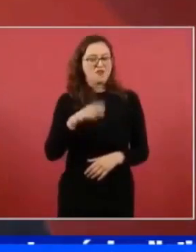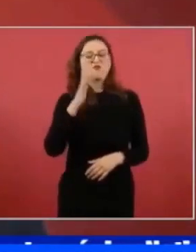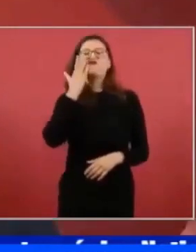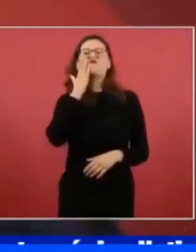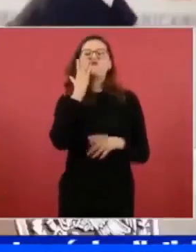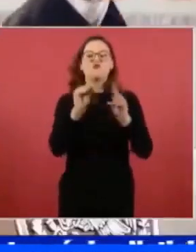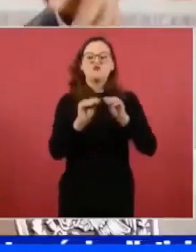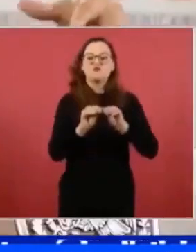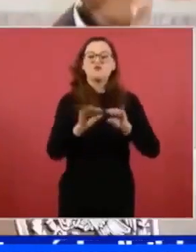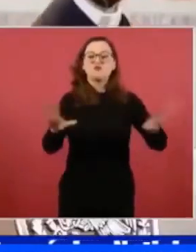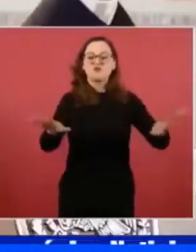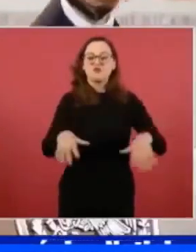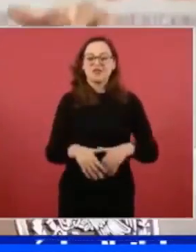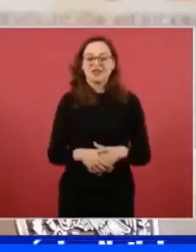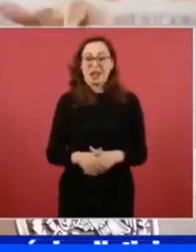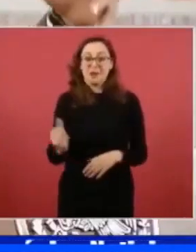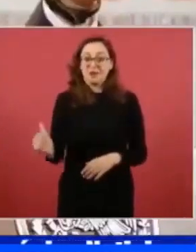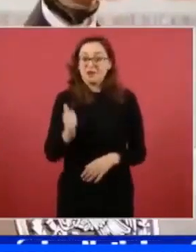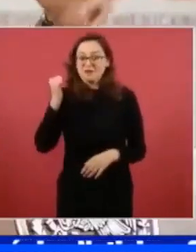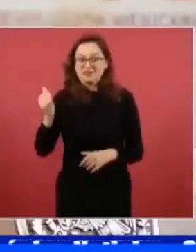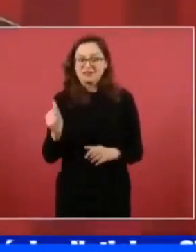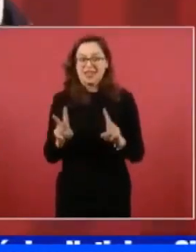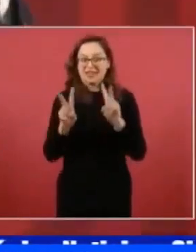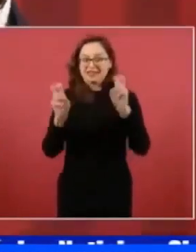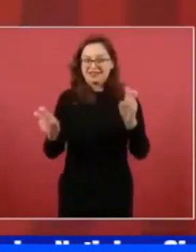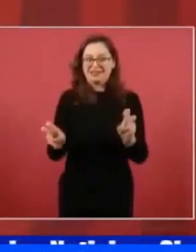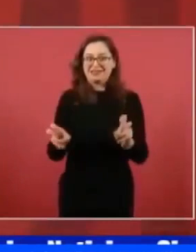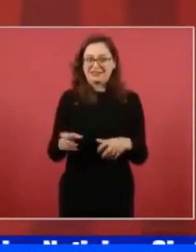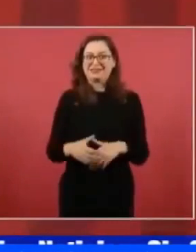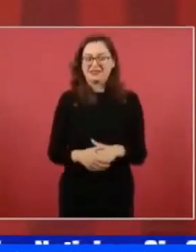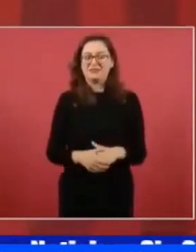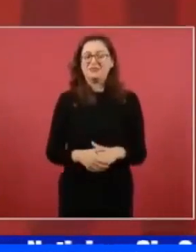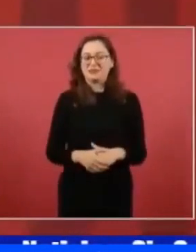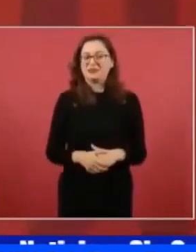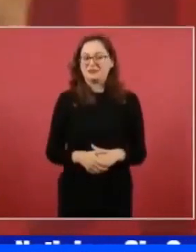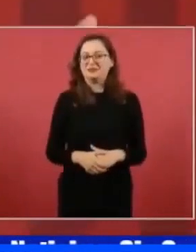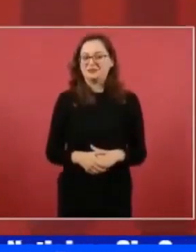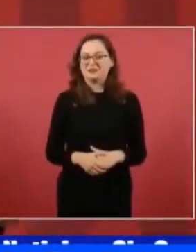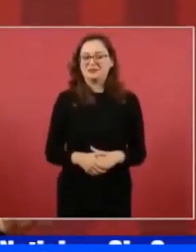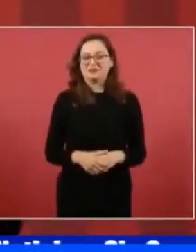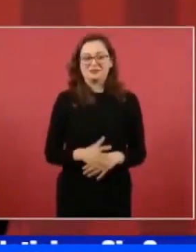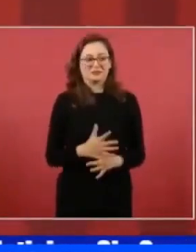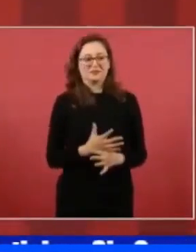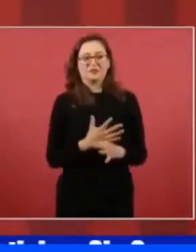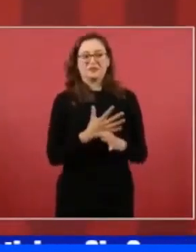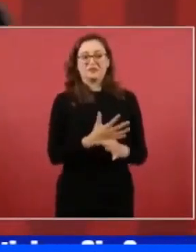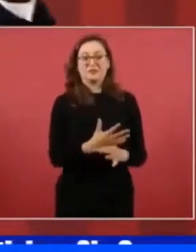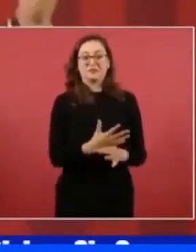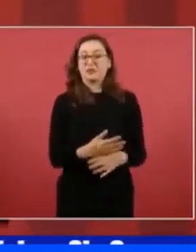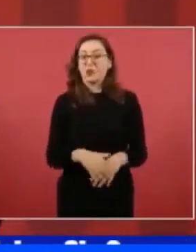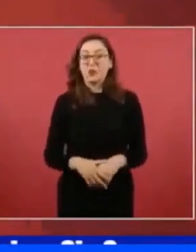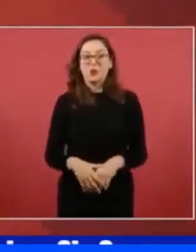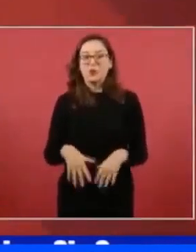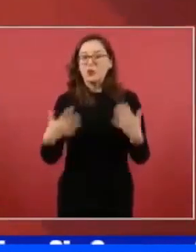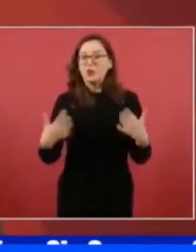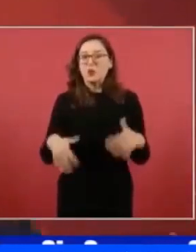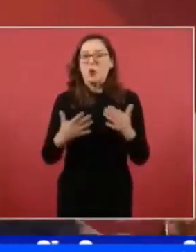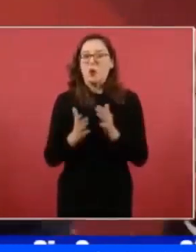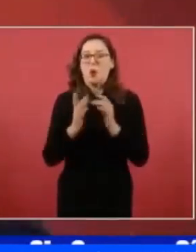queriéndose montarlo en estas circunstancias diciendo sería gravísimo